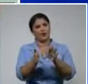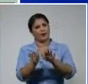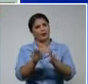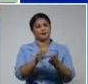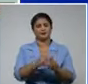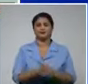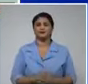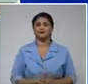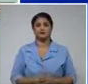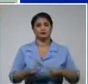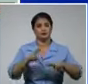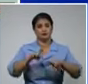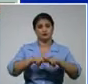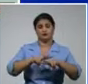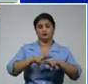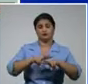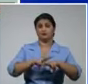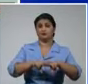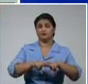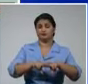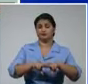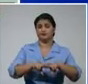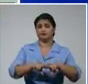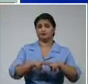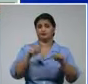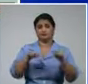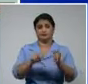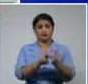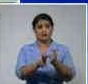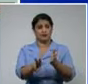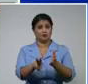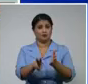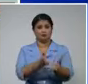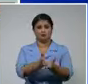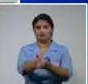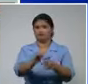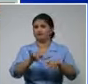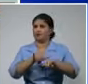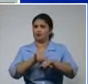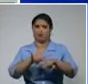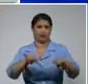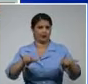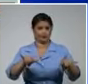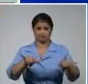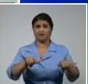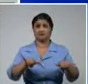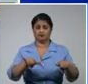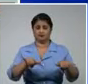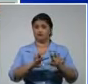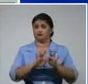se mantiene con la mayor tasa de incidencia,